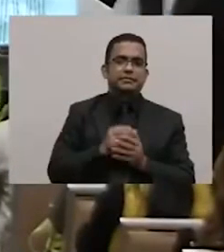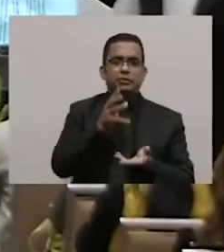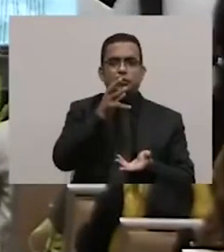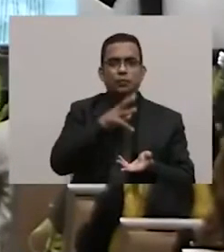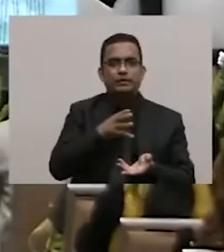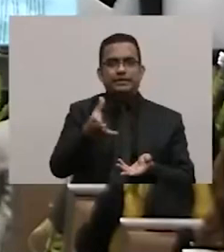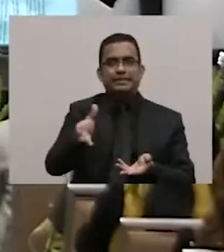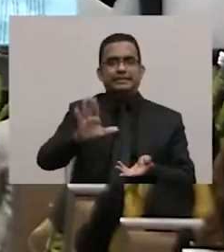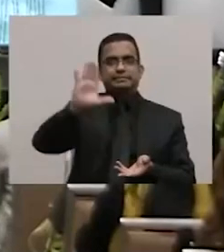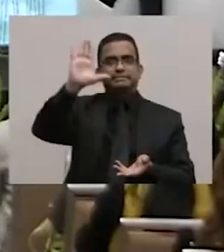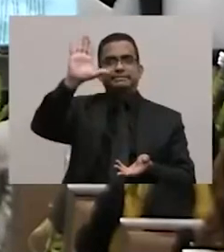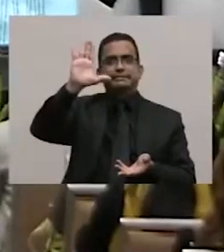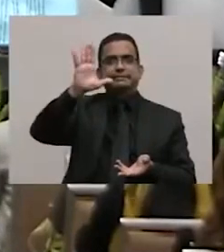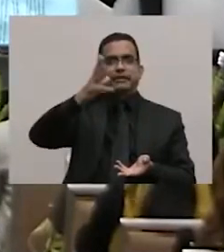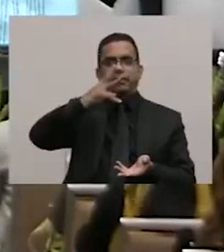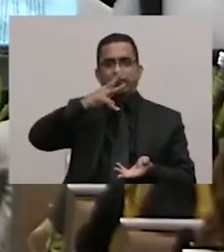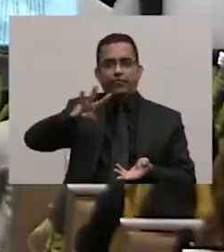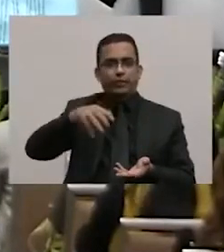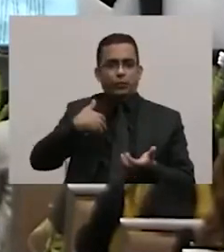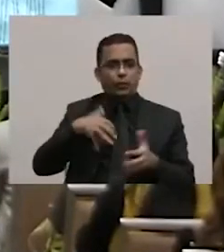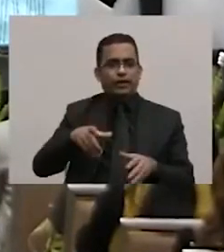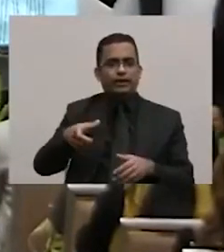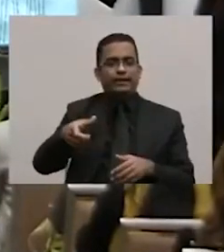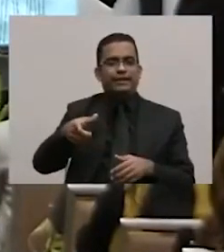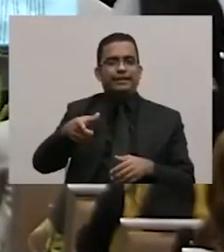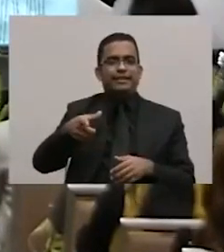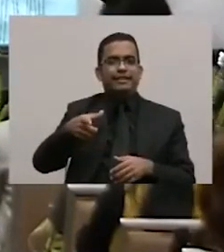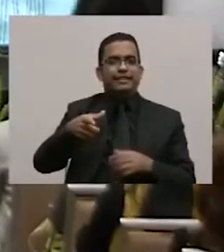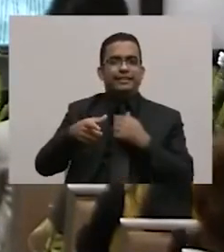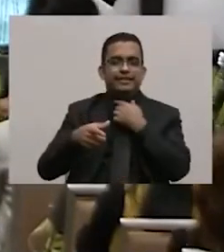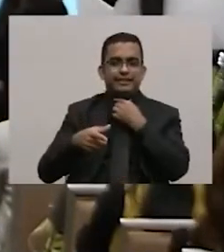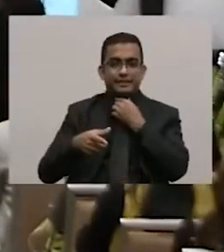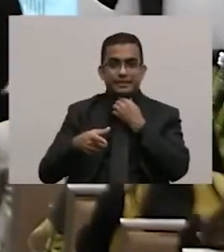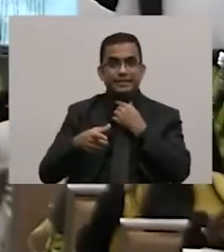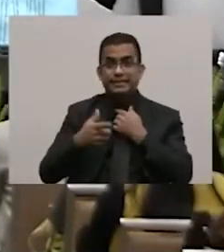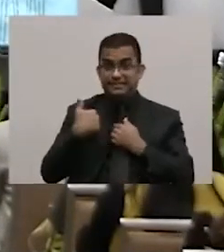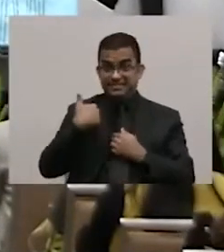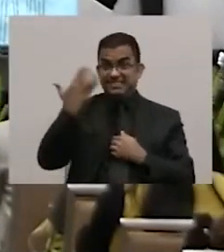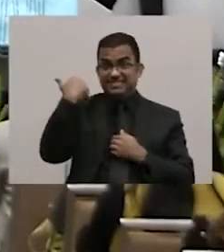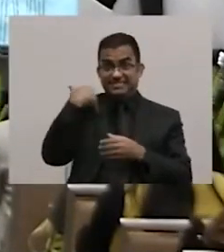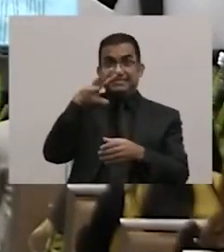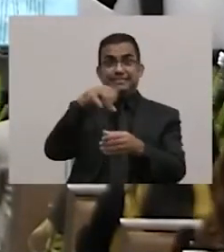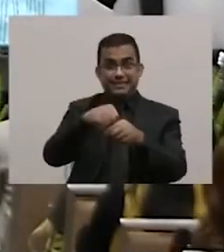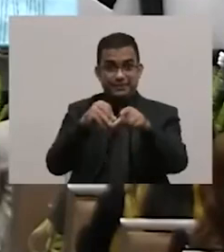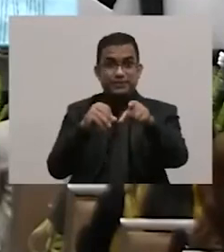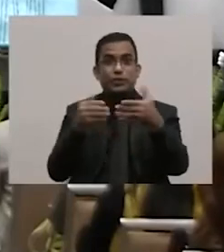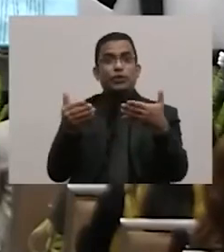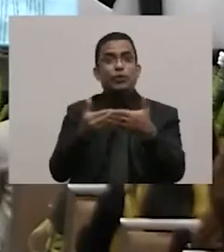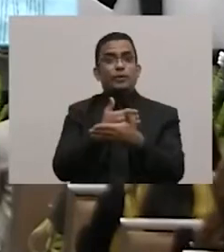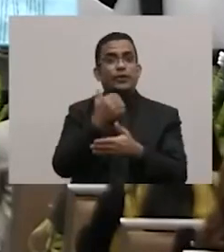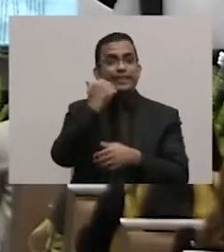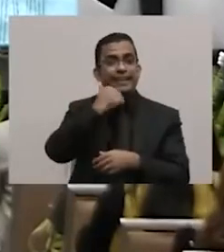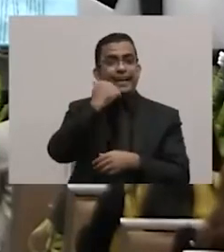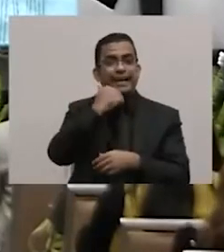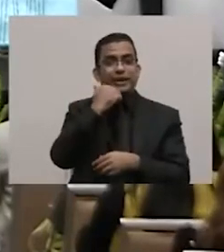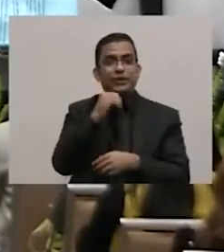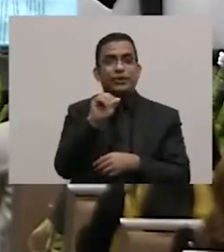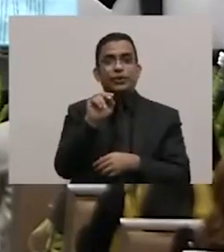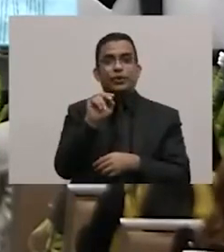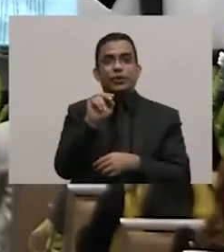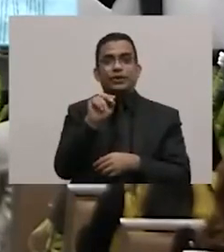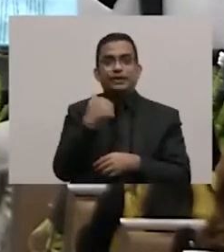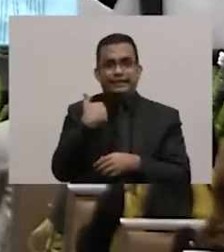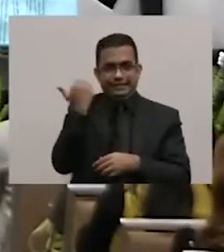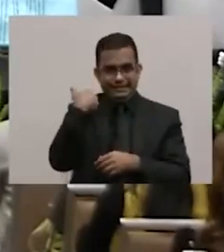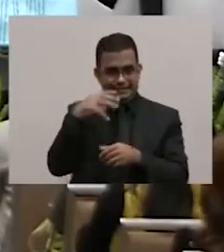en déficit, ¿verdad? Es que sí, no va a culpar a nosotros. Es que yo fui parte del Nuevo Diario, supongo que también tiene que ver con eso. Viene por ahí.